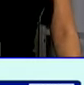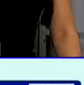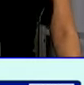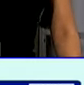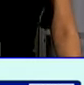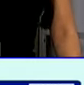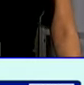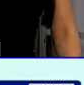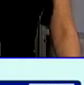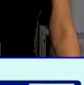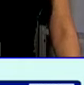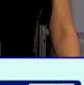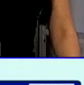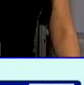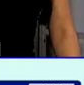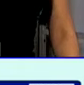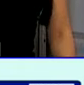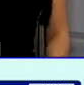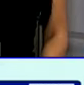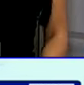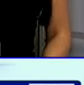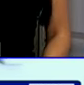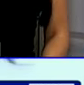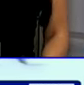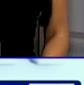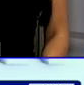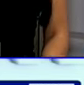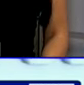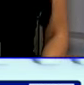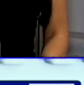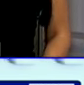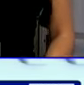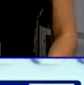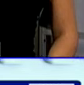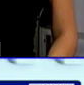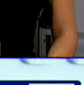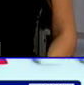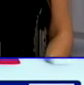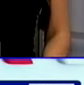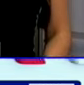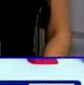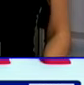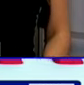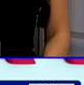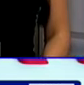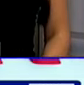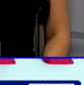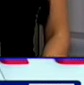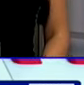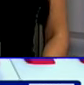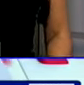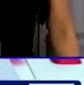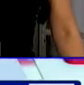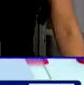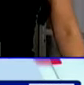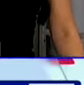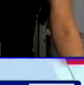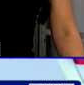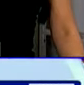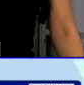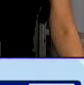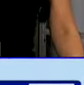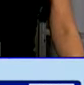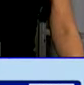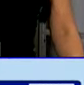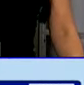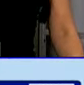Amanecieron inundados. Son decenas de casas, cultivos que se han visto afectados y lamentablemente una persona perdió la vida. Vamos a estar con